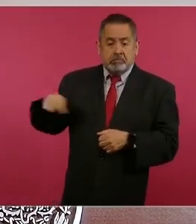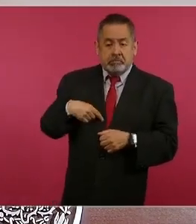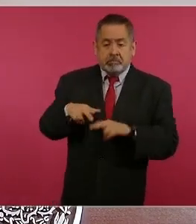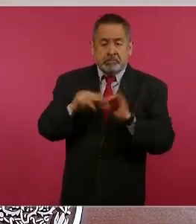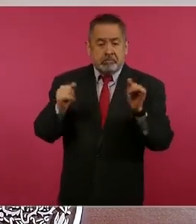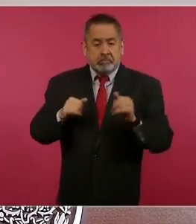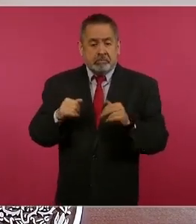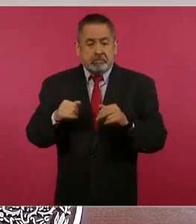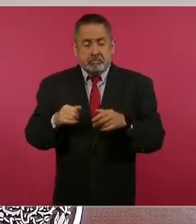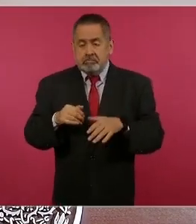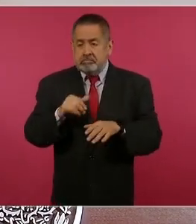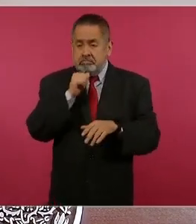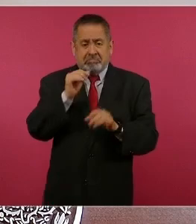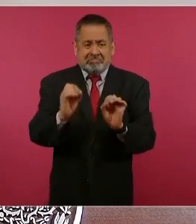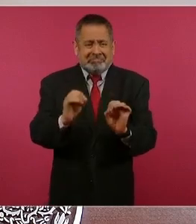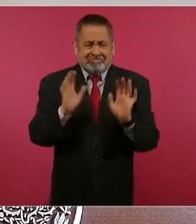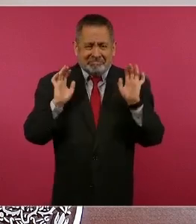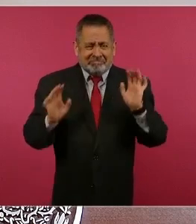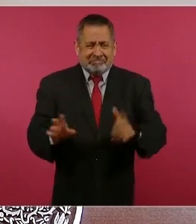hablamos,